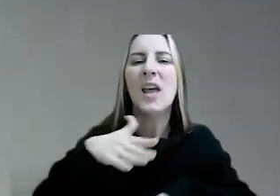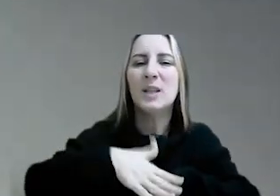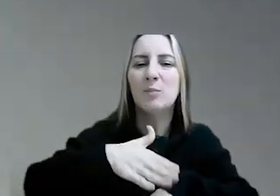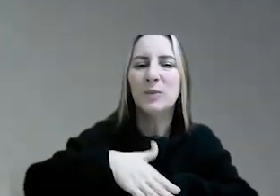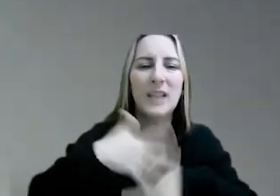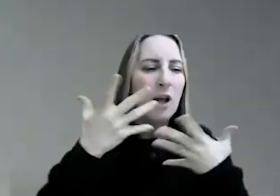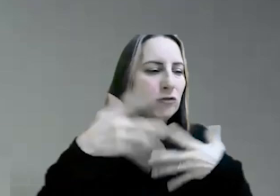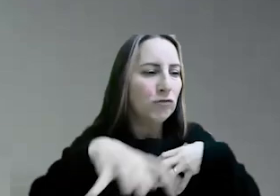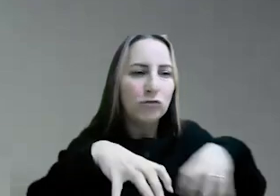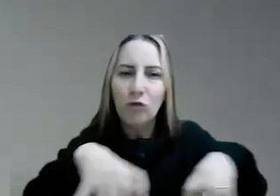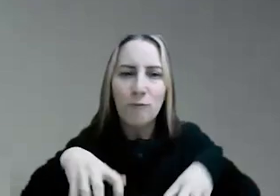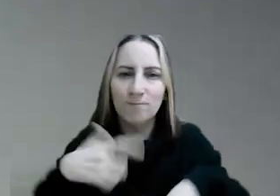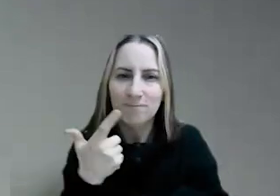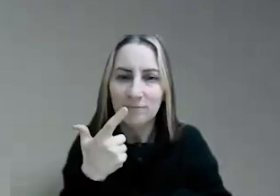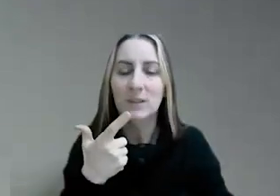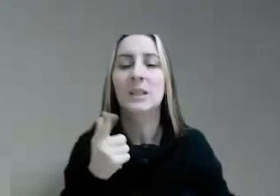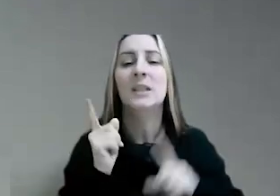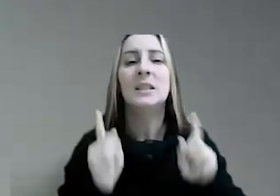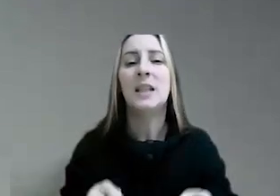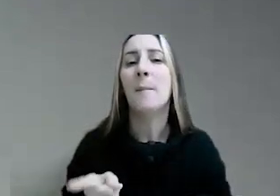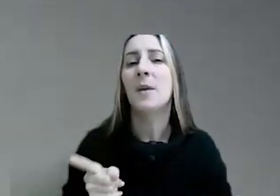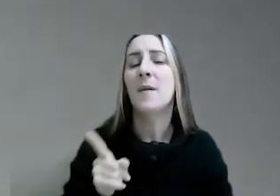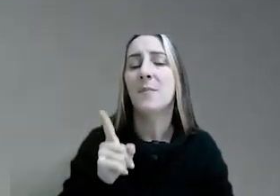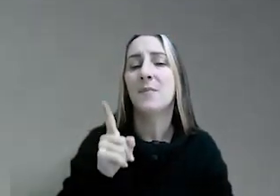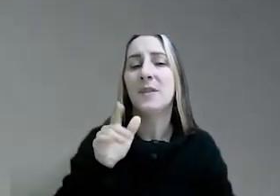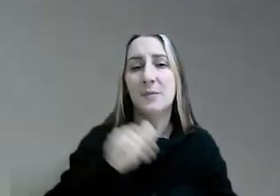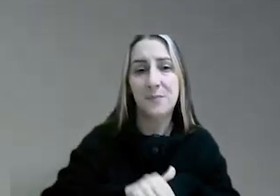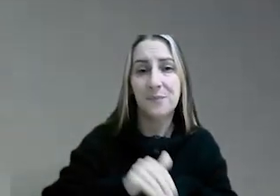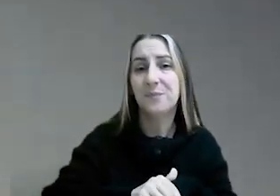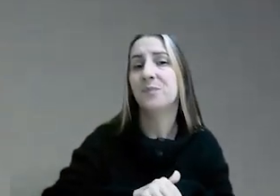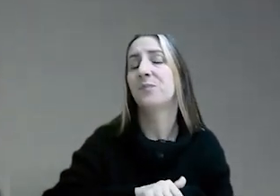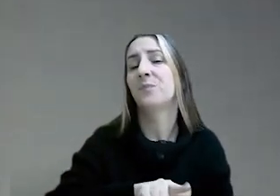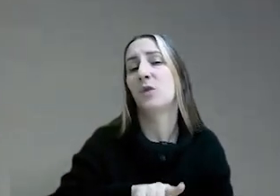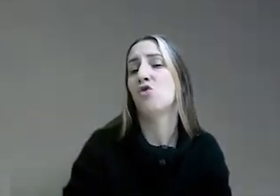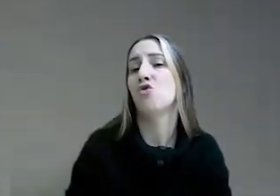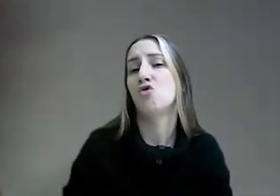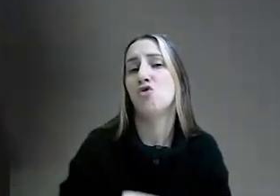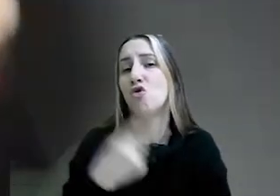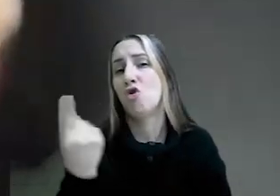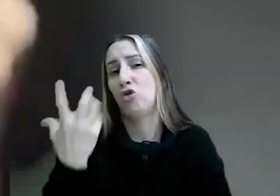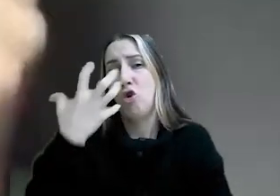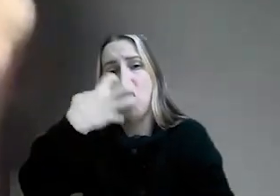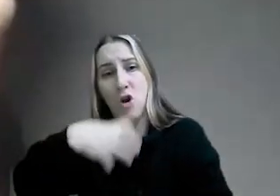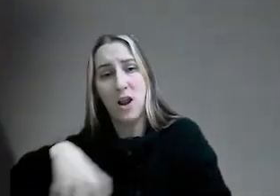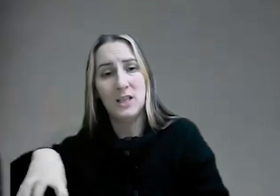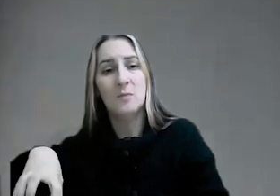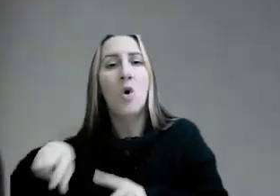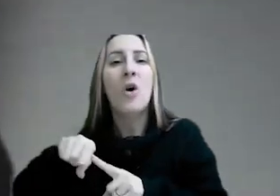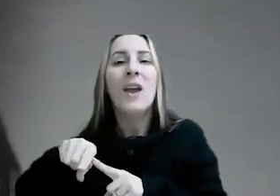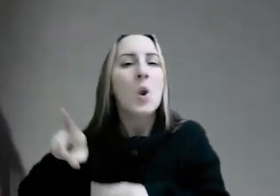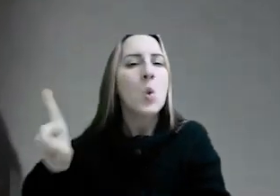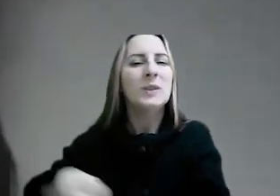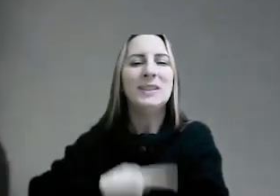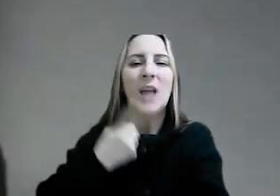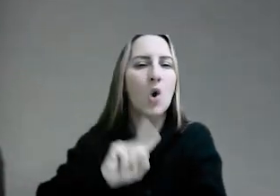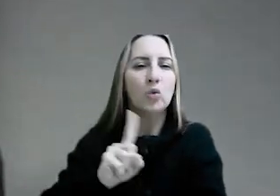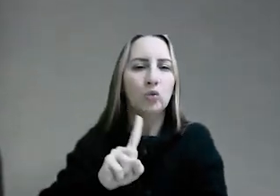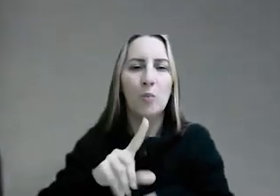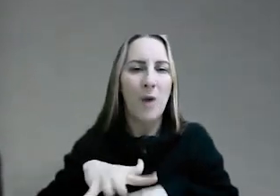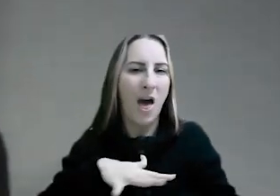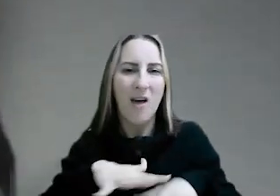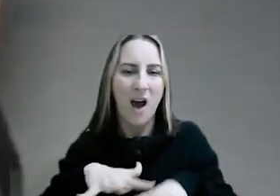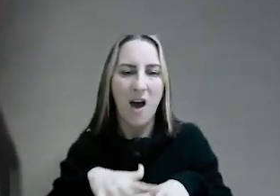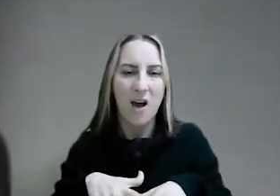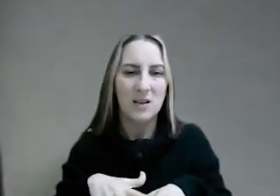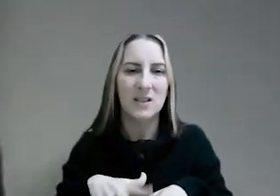y porque le corresponde a otra parte del organismo que no está acostumbrada a realizar